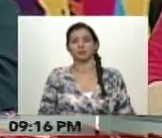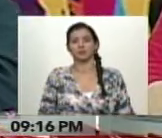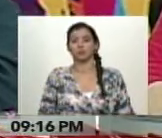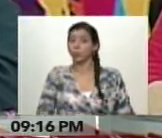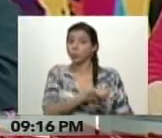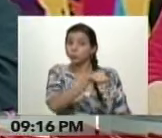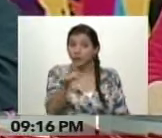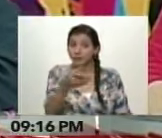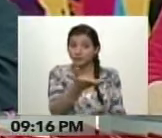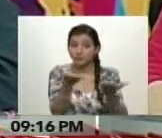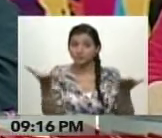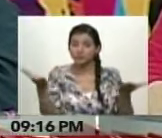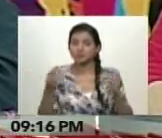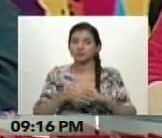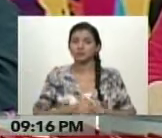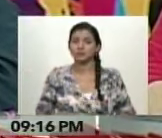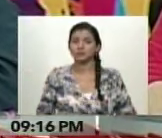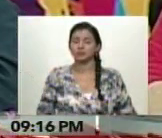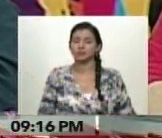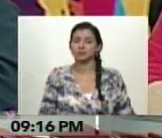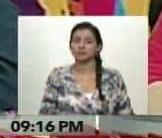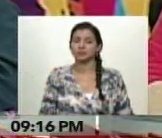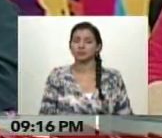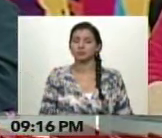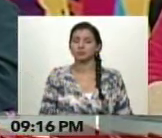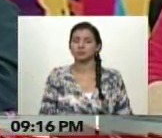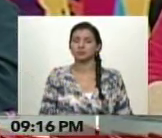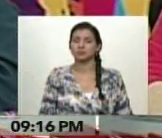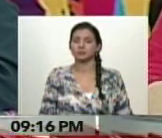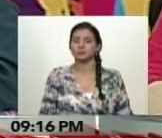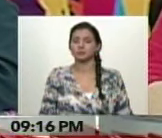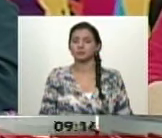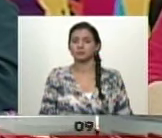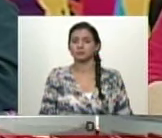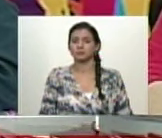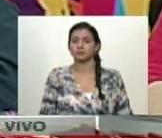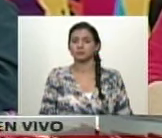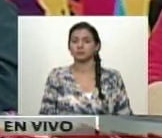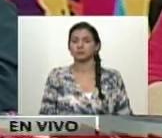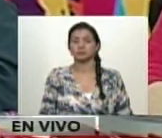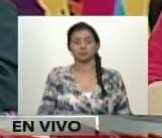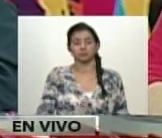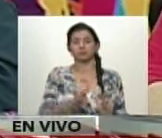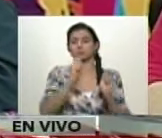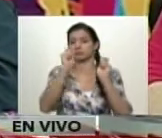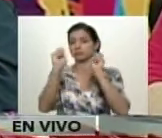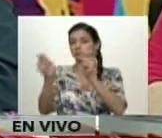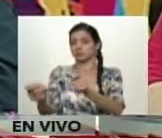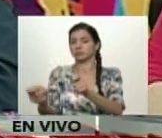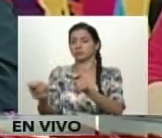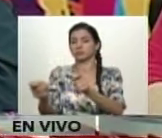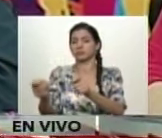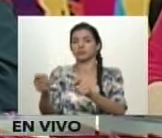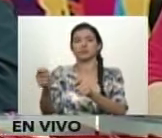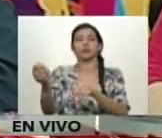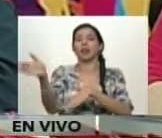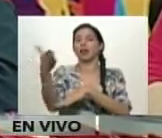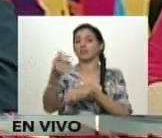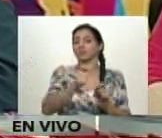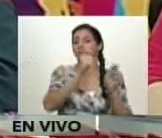ustedes le entregarán la batuta, la bandera